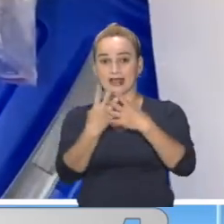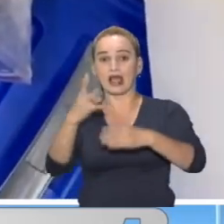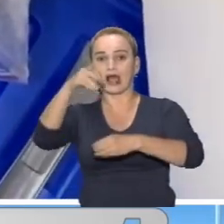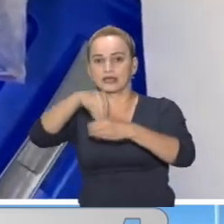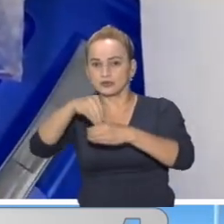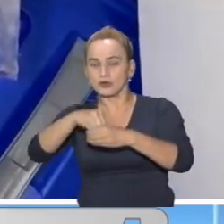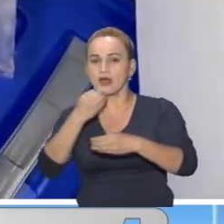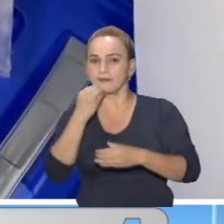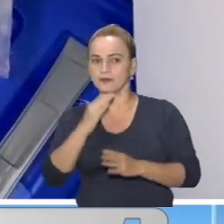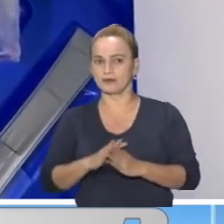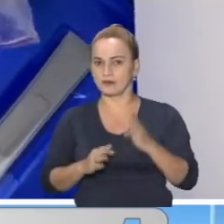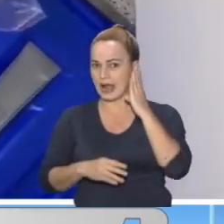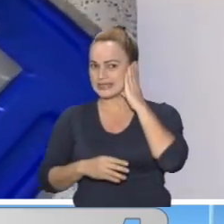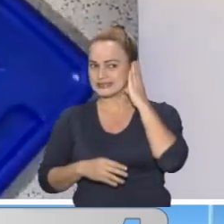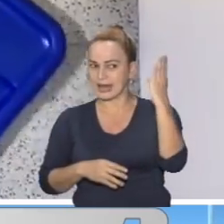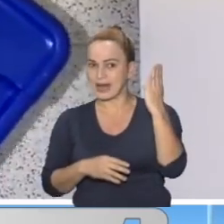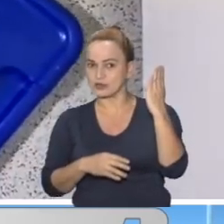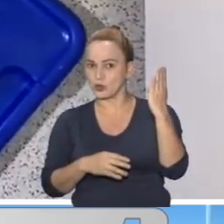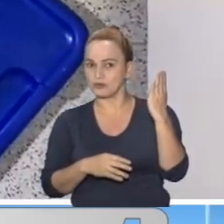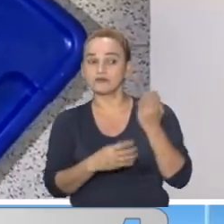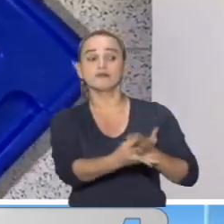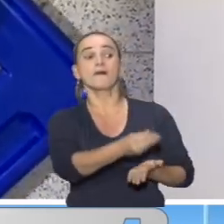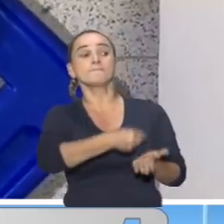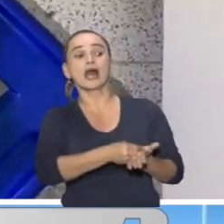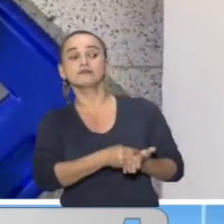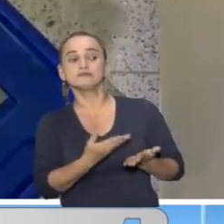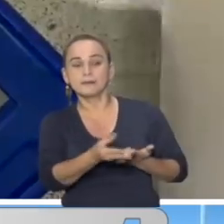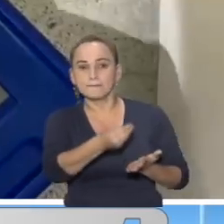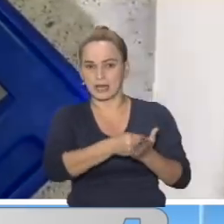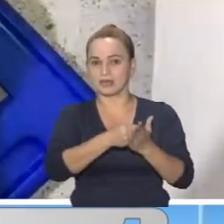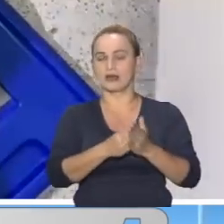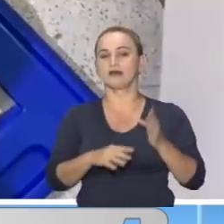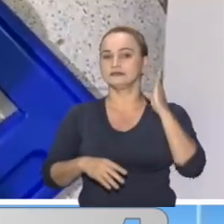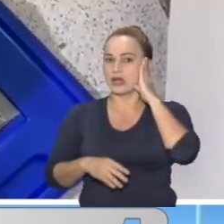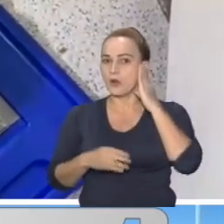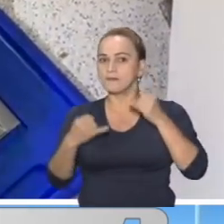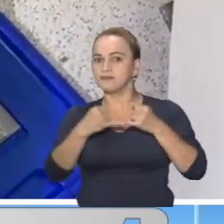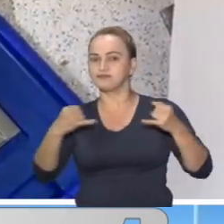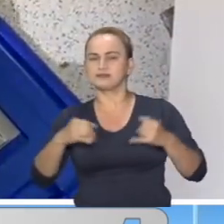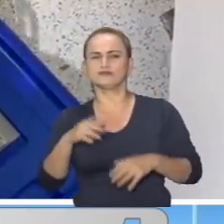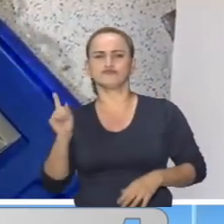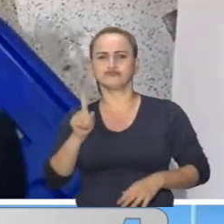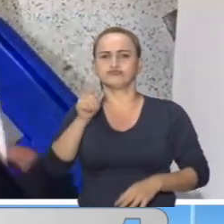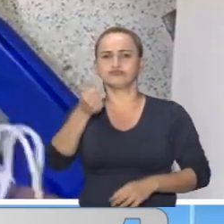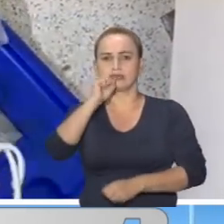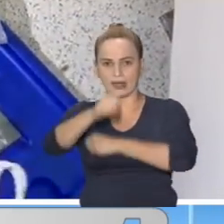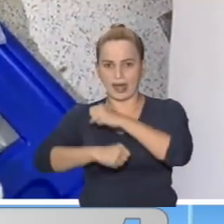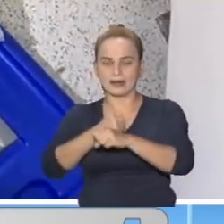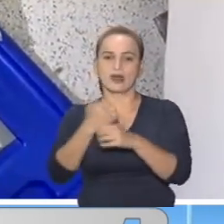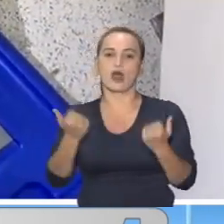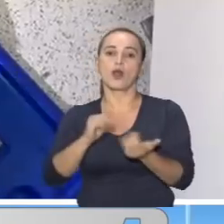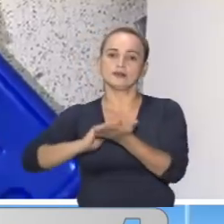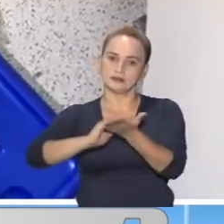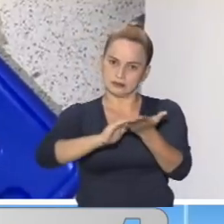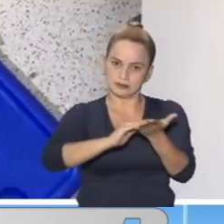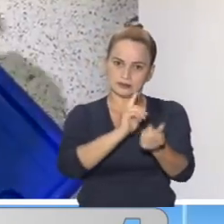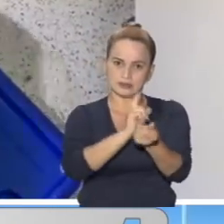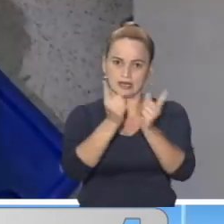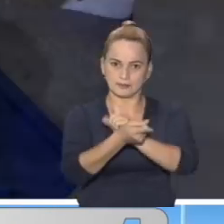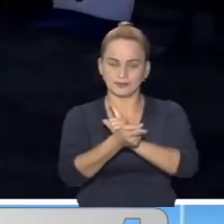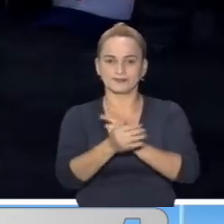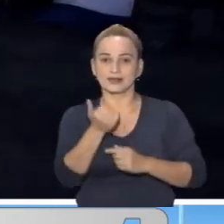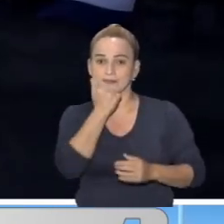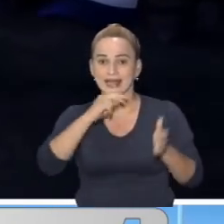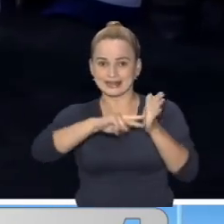no cometan llamadas extorsivas. Estos bloqueadores fueron instalados hace 10 años, sin embargo se debe cambiar de operador porque